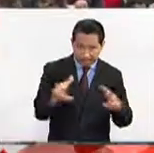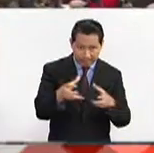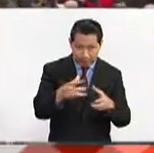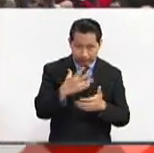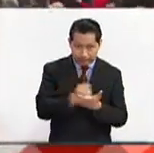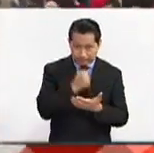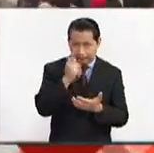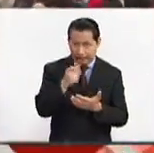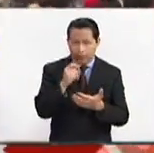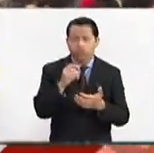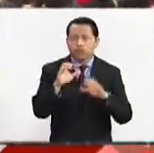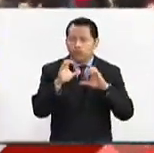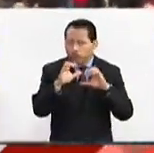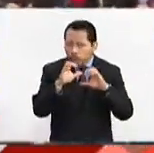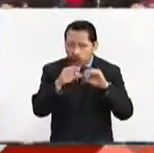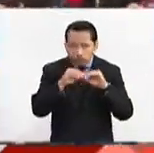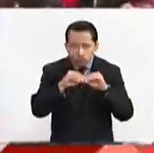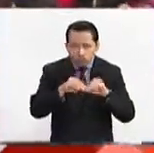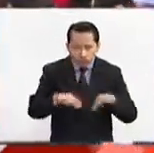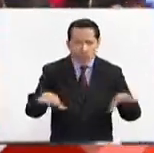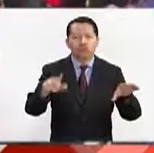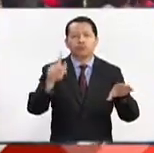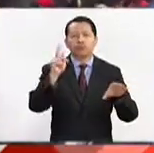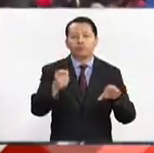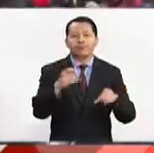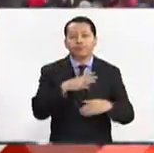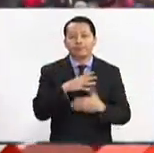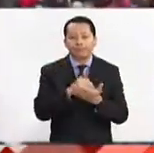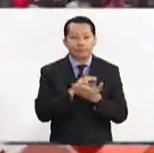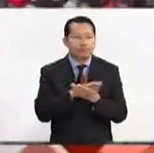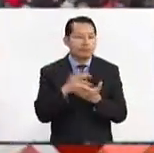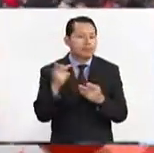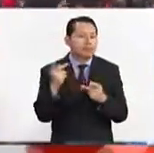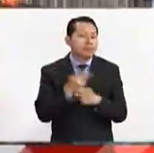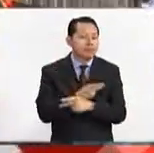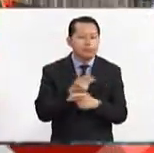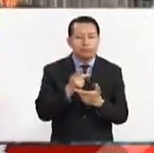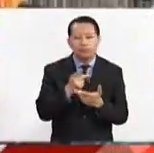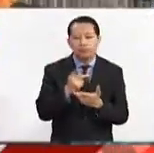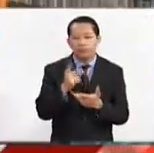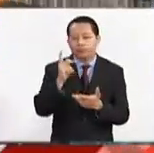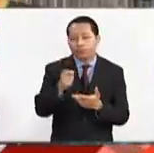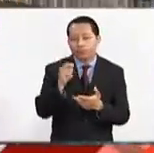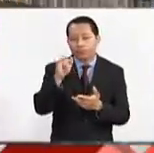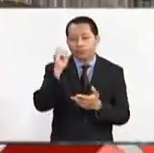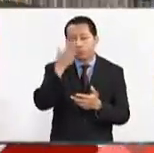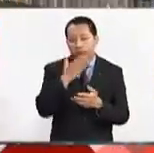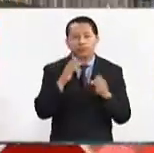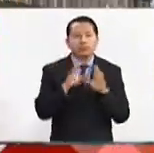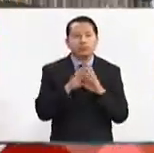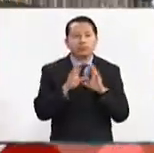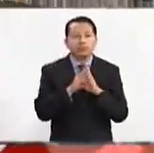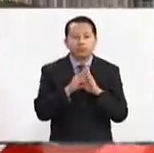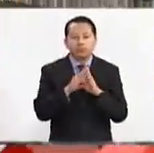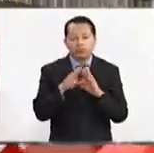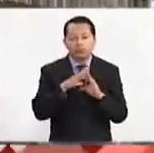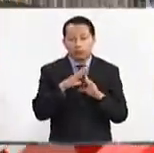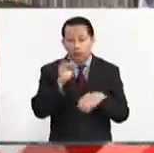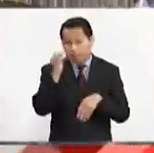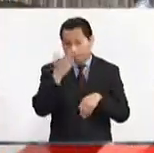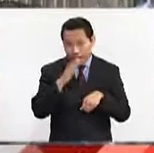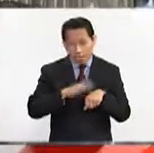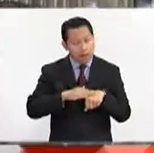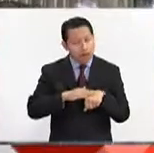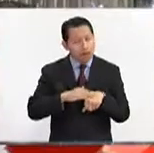de la comunicación. Al margen de lo que haya ocurrido en realidad, pues una imagen en pocas ocasiones vale más que 1000